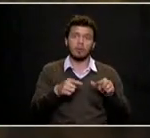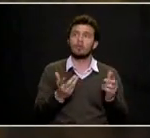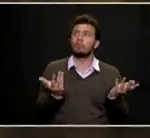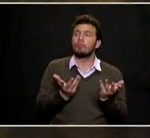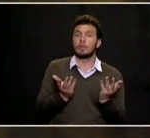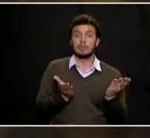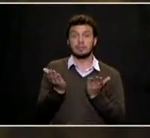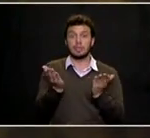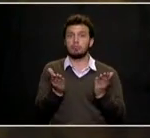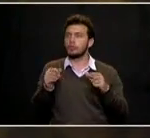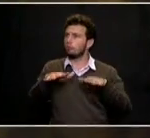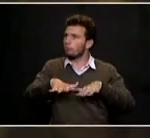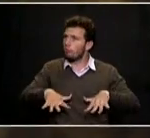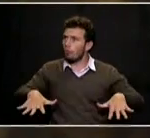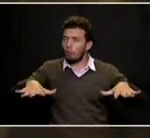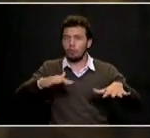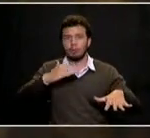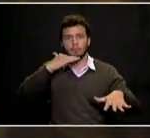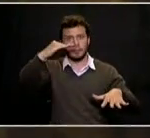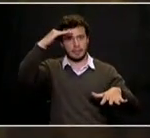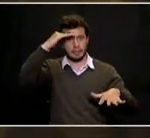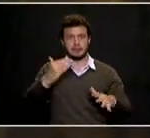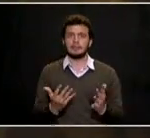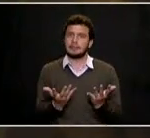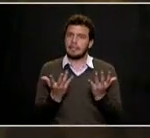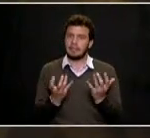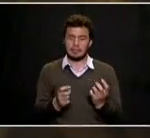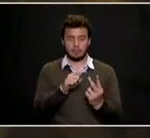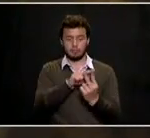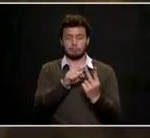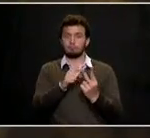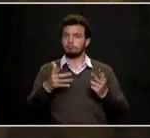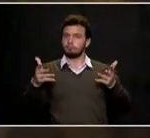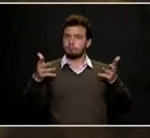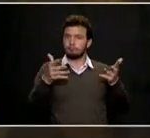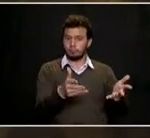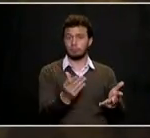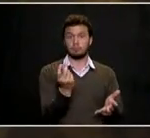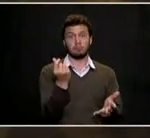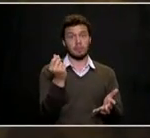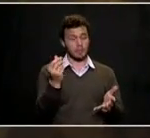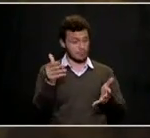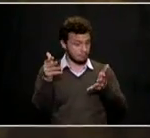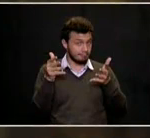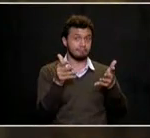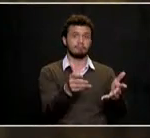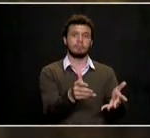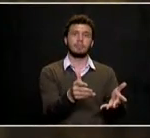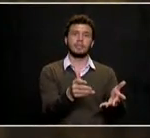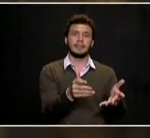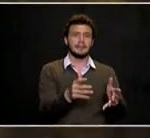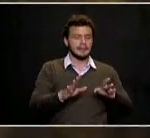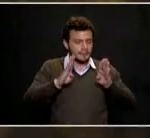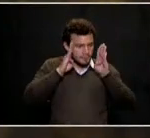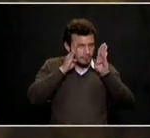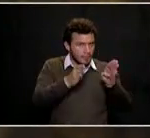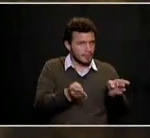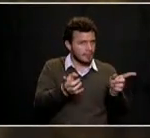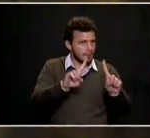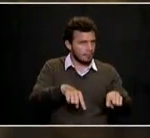sean eficientes las vamos a apalancar económicamente pero también vamos a hacer un seguimiento estricto